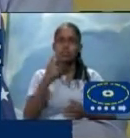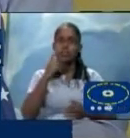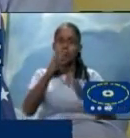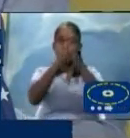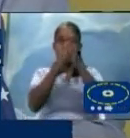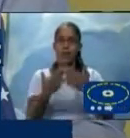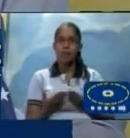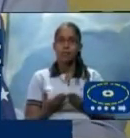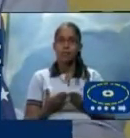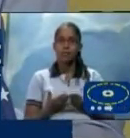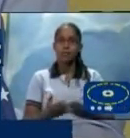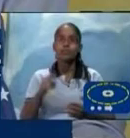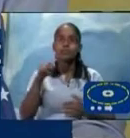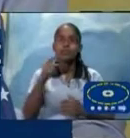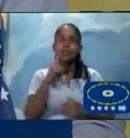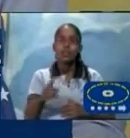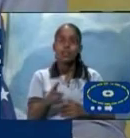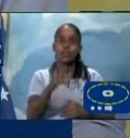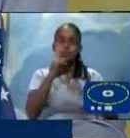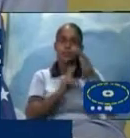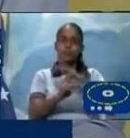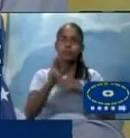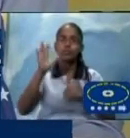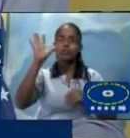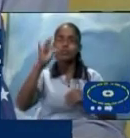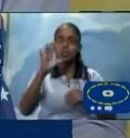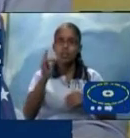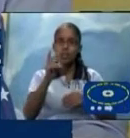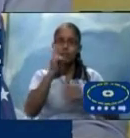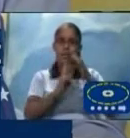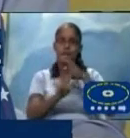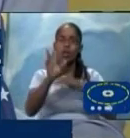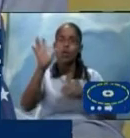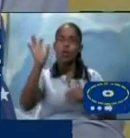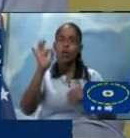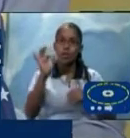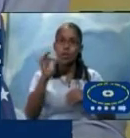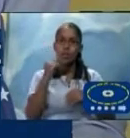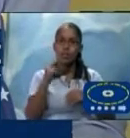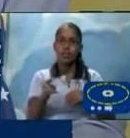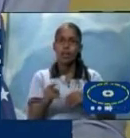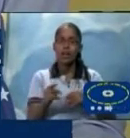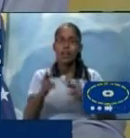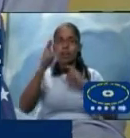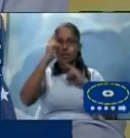de la palabra. Miren lo que dice el versículo 8, versículo 9, perdón.